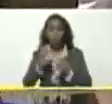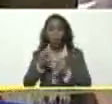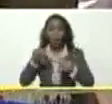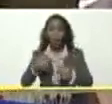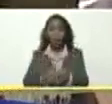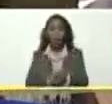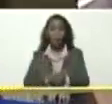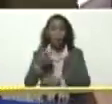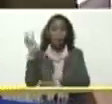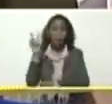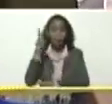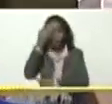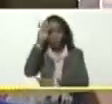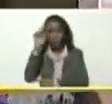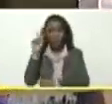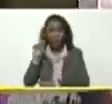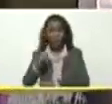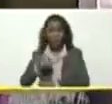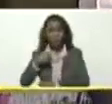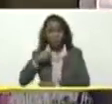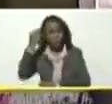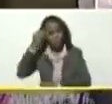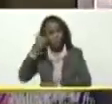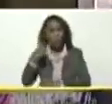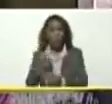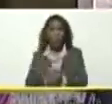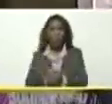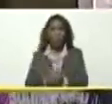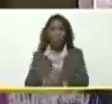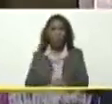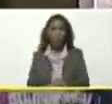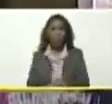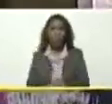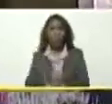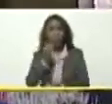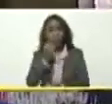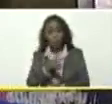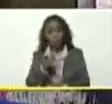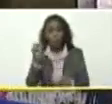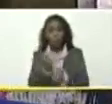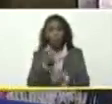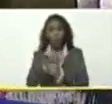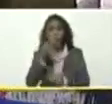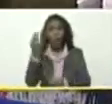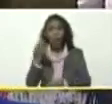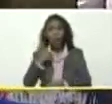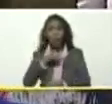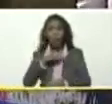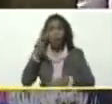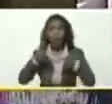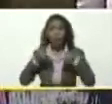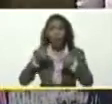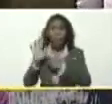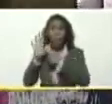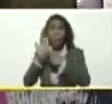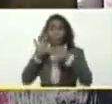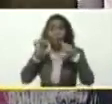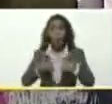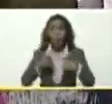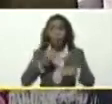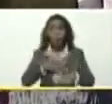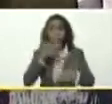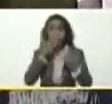Cuba y Venezuela creo que son hermanos. Y bueno, nuestras obras originales se están exponiendo aquí hoy. La pueden ver